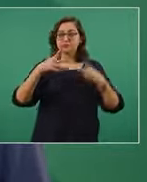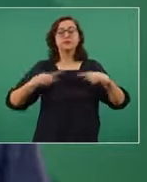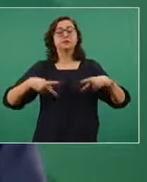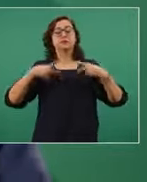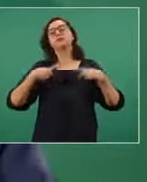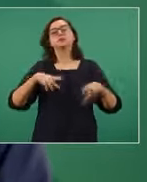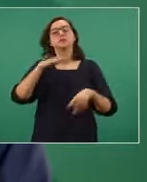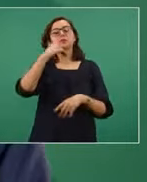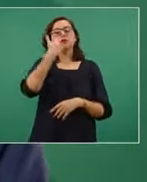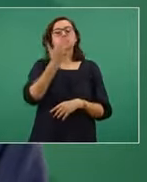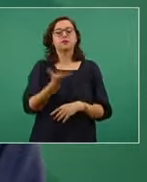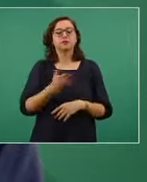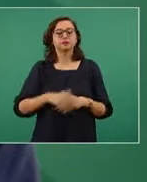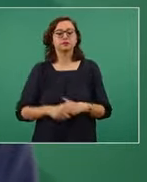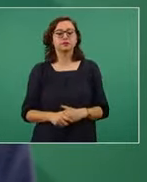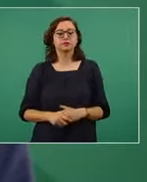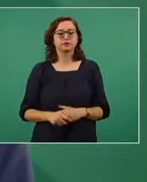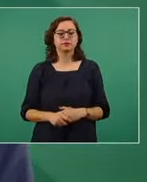el resultado.